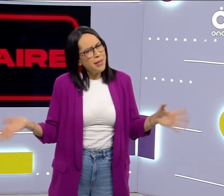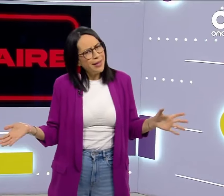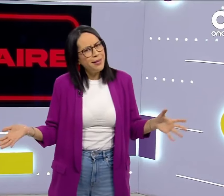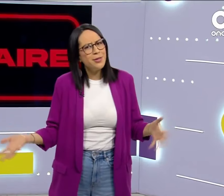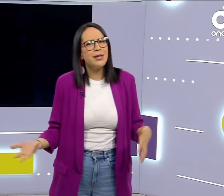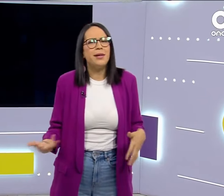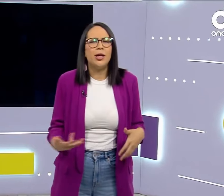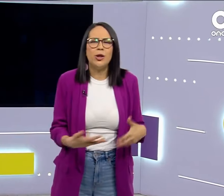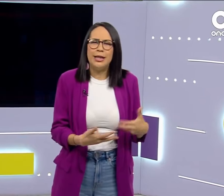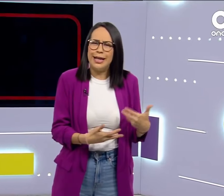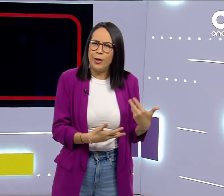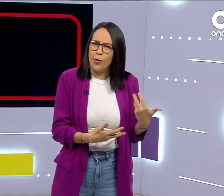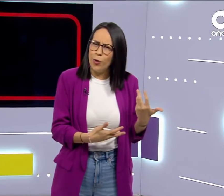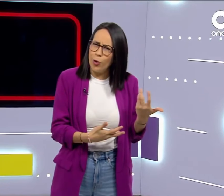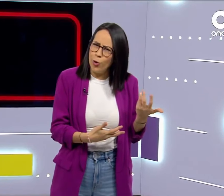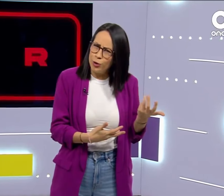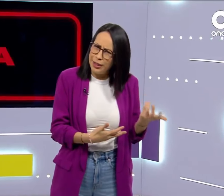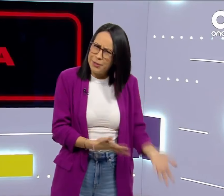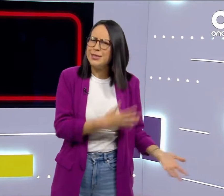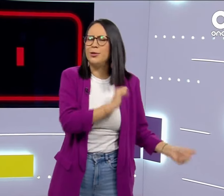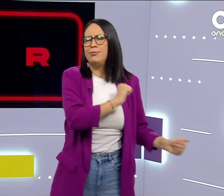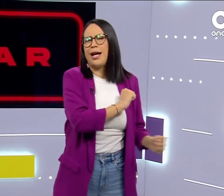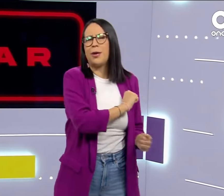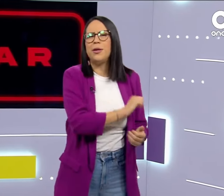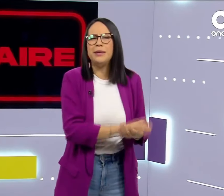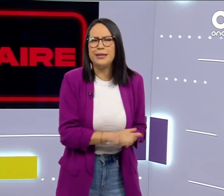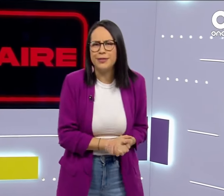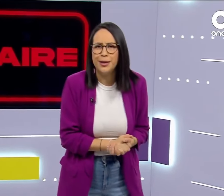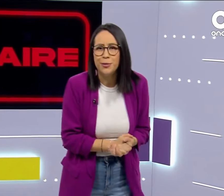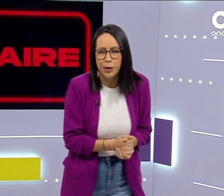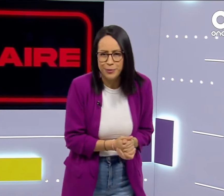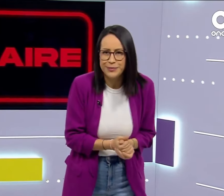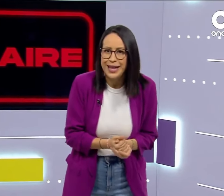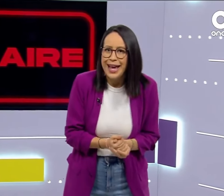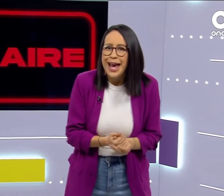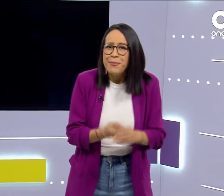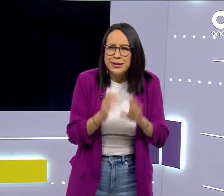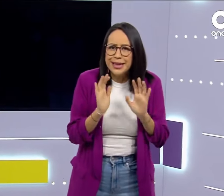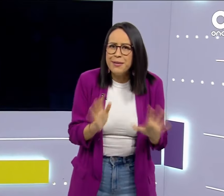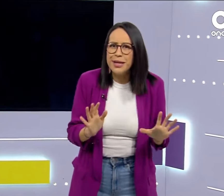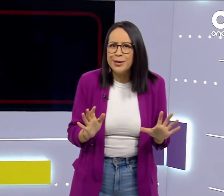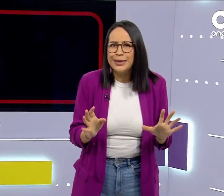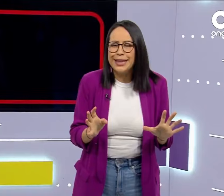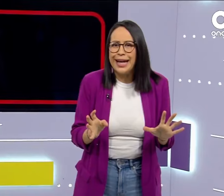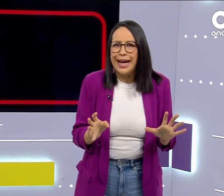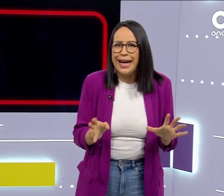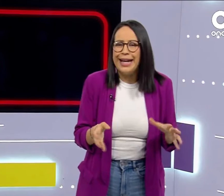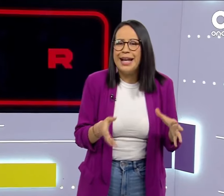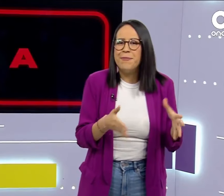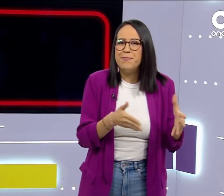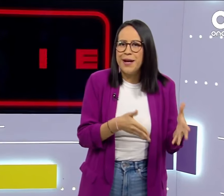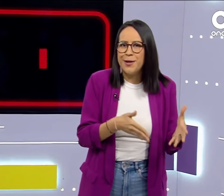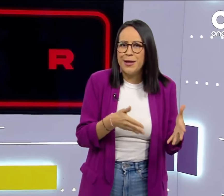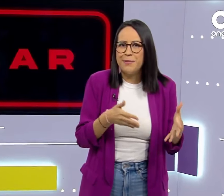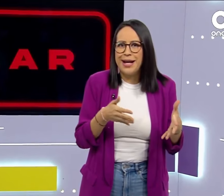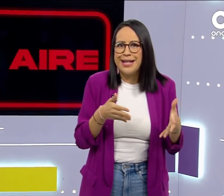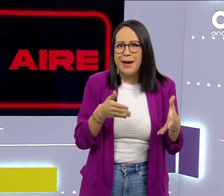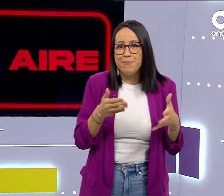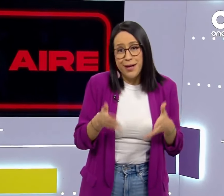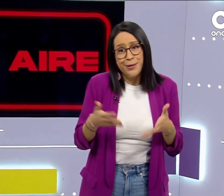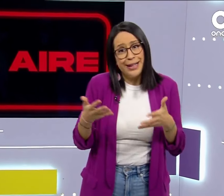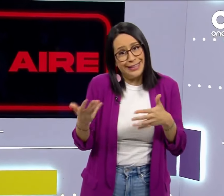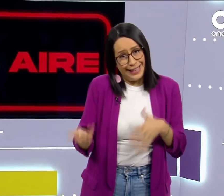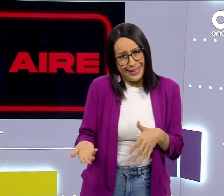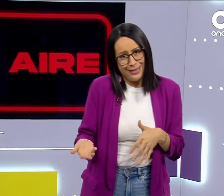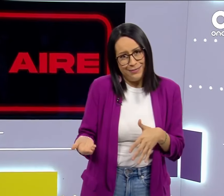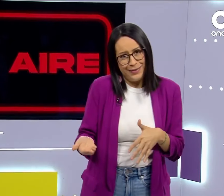Pero también hemos hablado de otra pensión. ¿A cuál me refiero? Bueno, pues nada menos a que el amparo de María